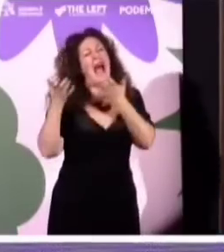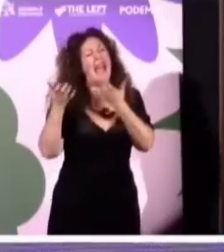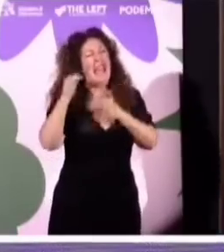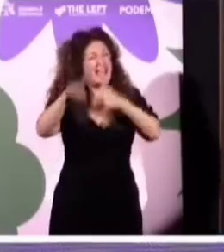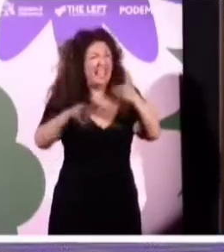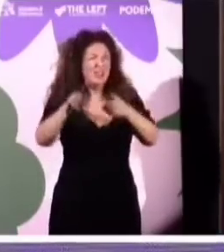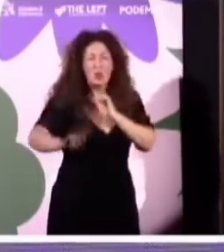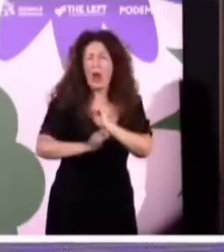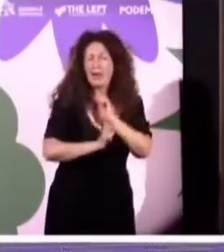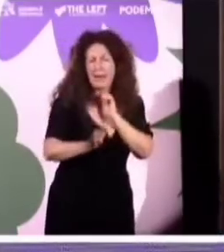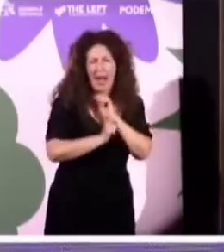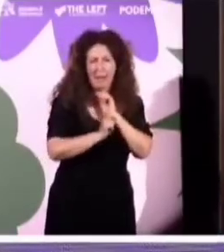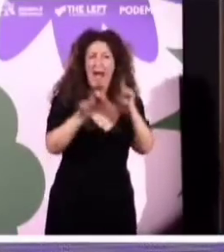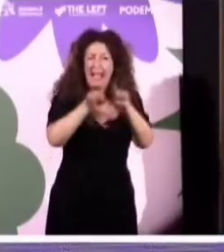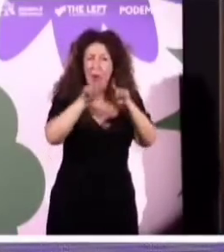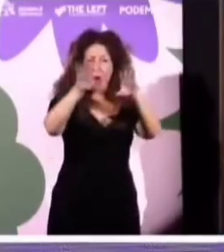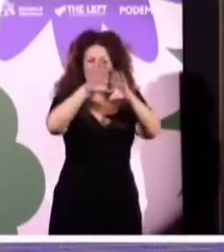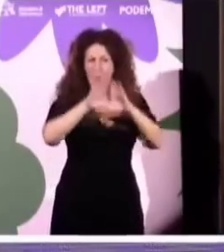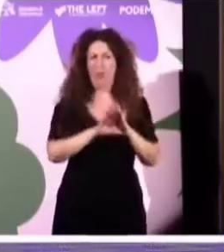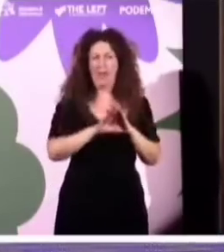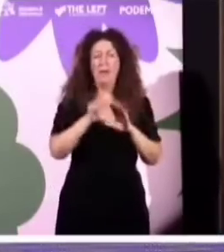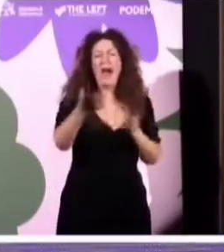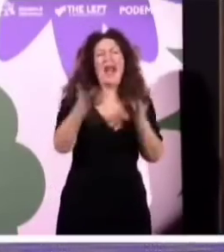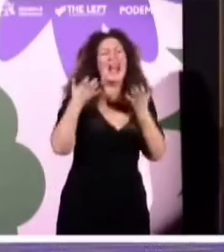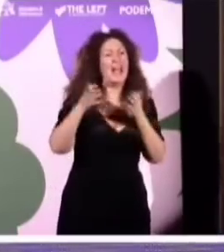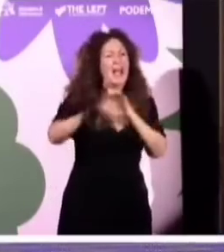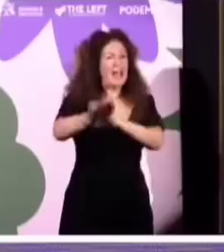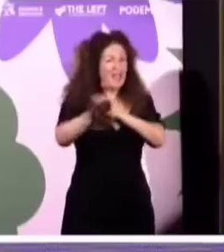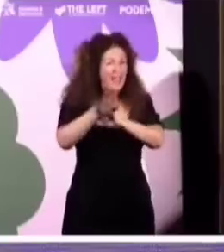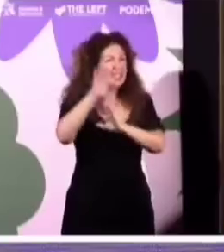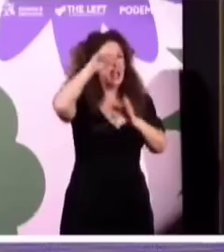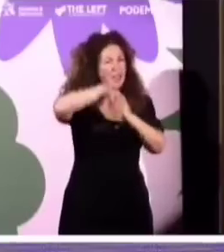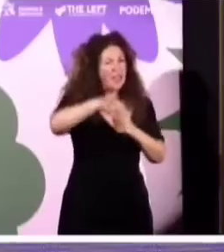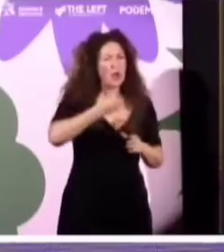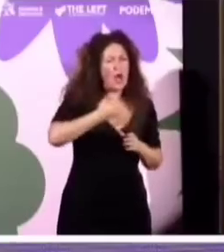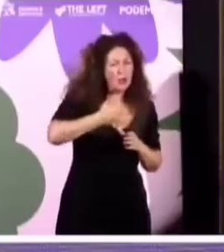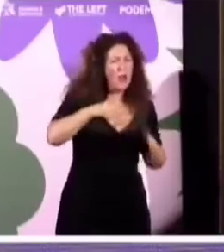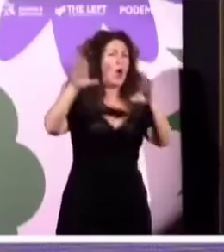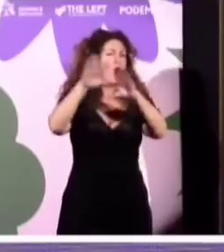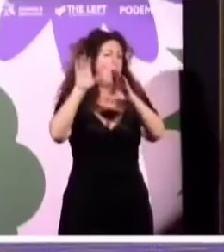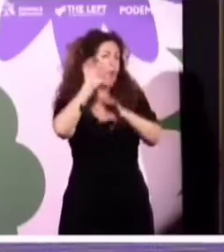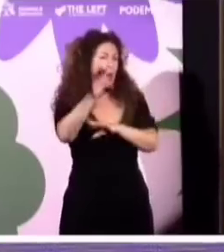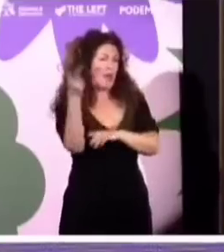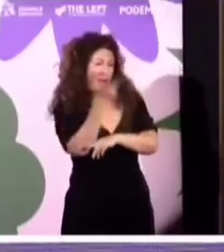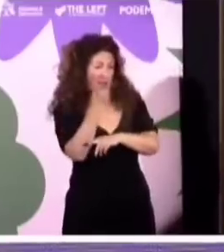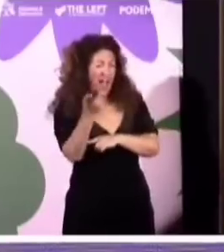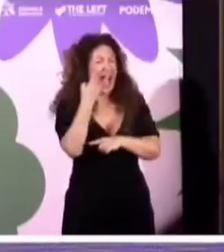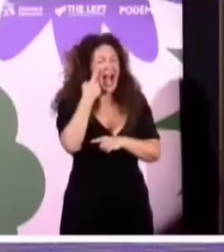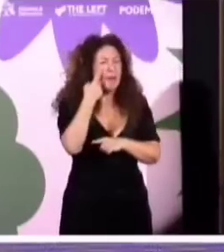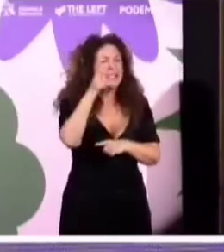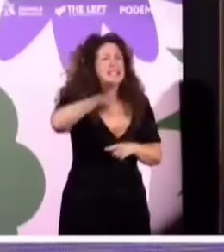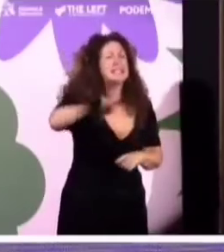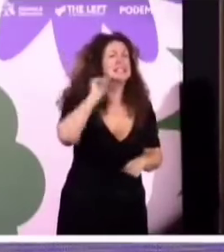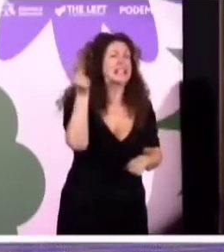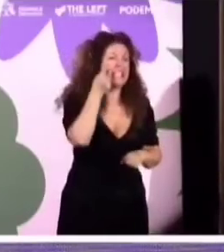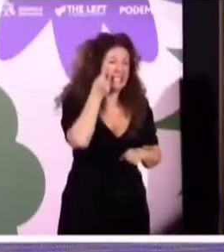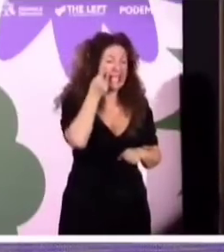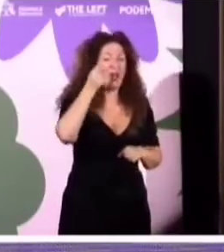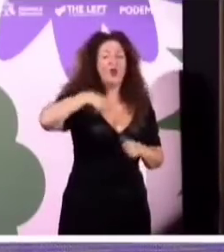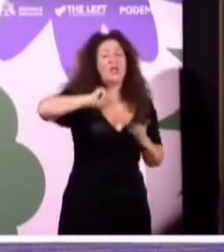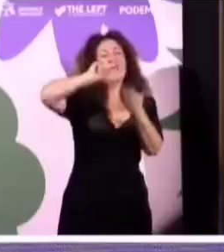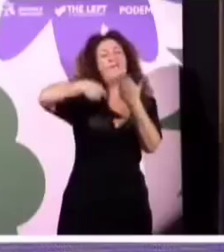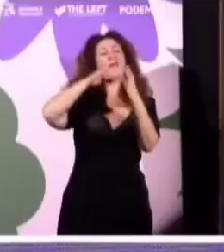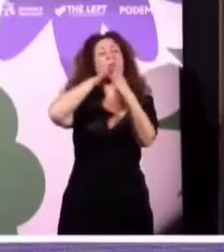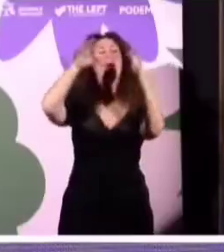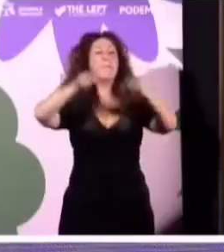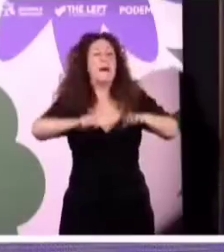trampa como en la Comunidad de Madrid para que gane la derecha en el Ayuntamiento y en la Comunidad de Madrid. A ver si se enteran los que firmaban pactos